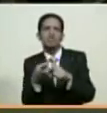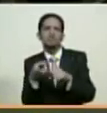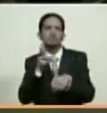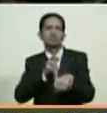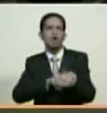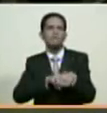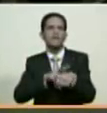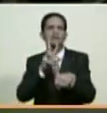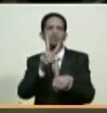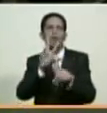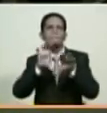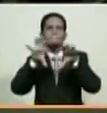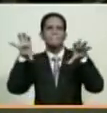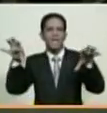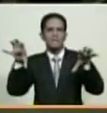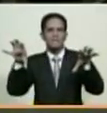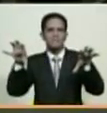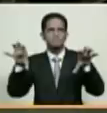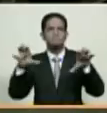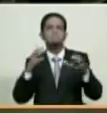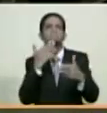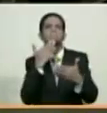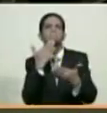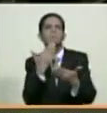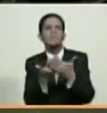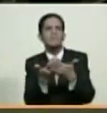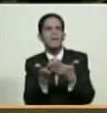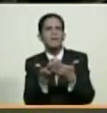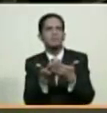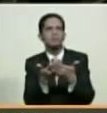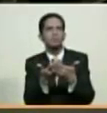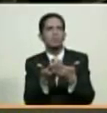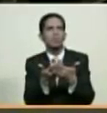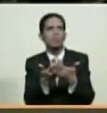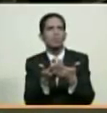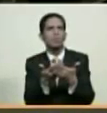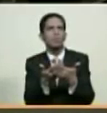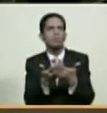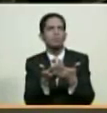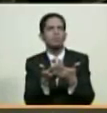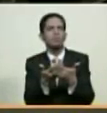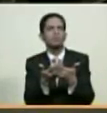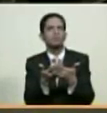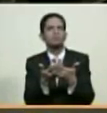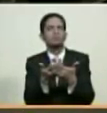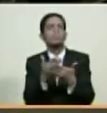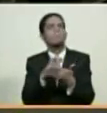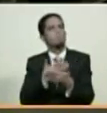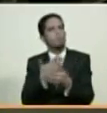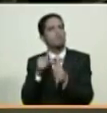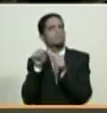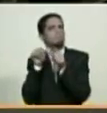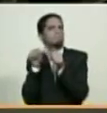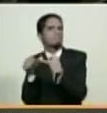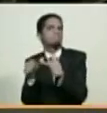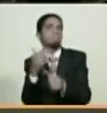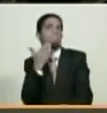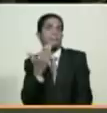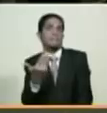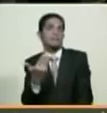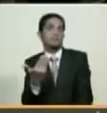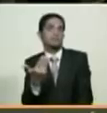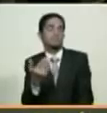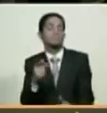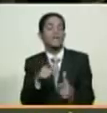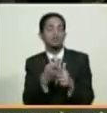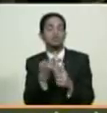dos países, solicitando unas especies de visas temporales para permanecer en estos países. Ellos han